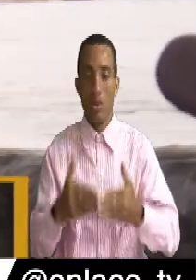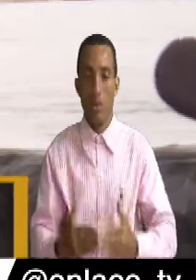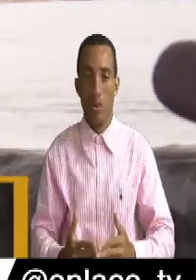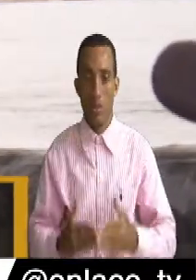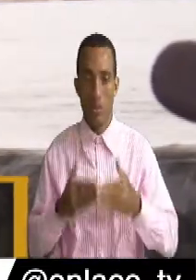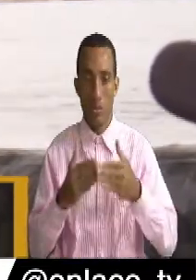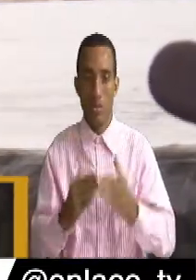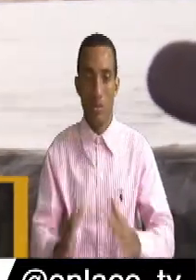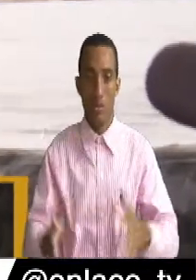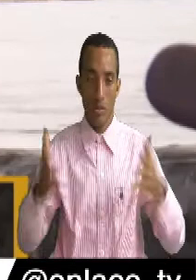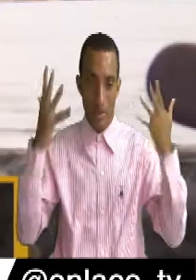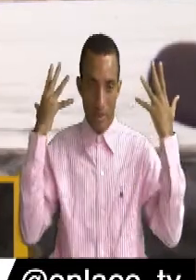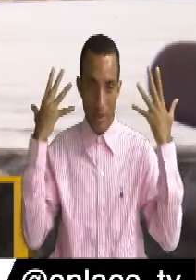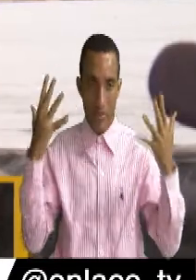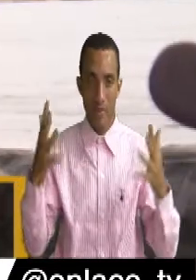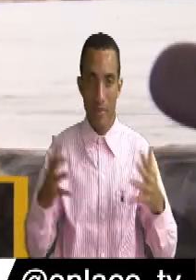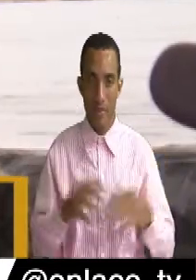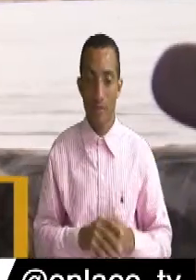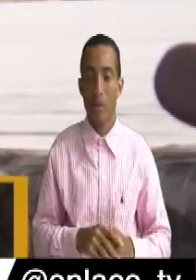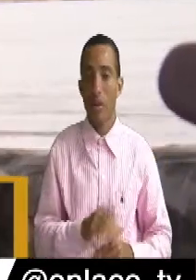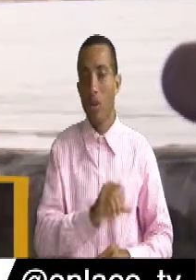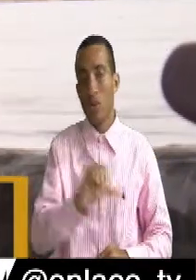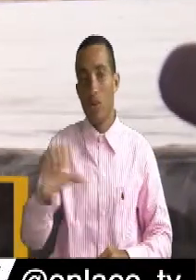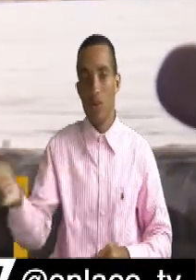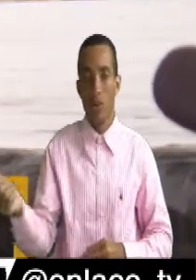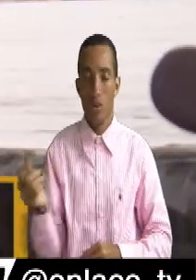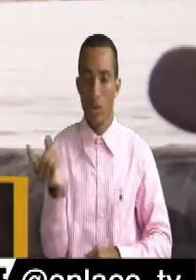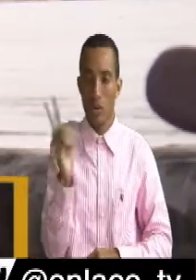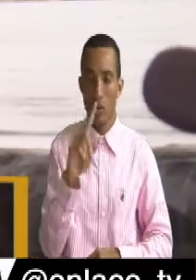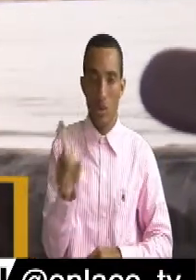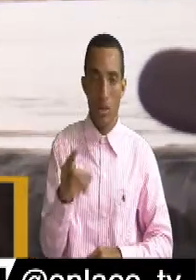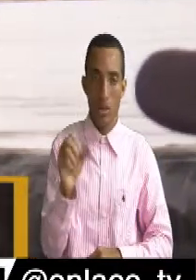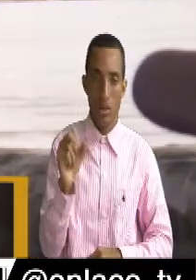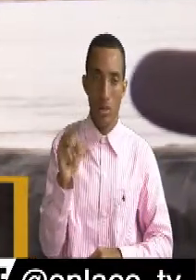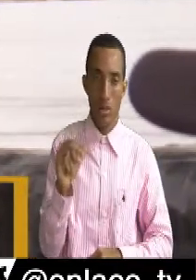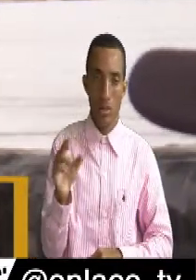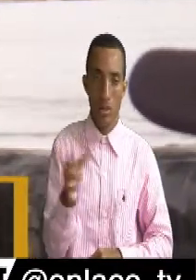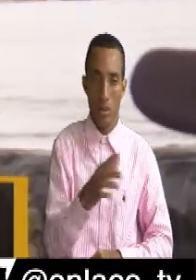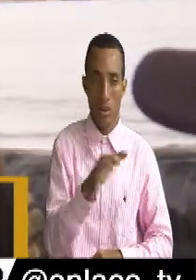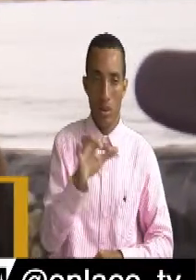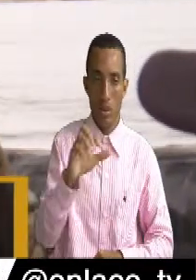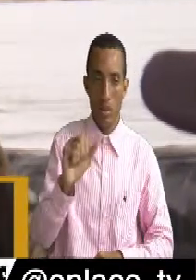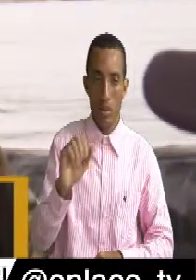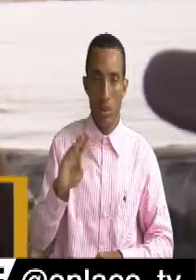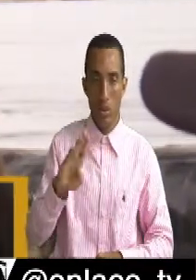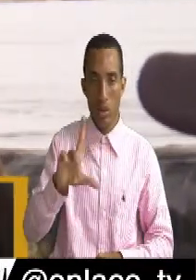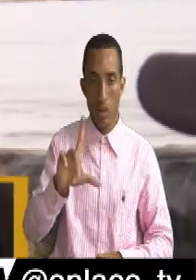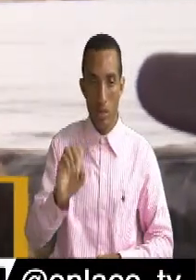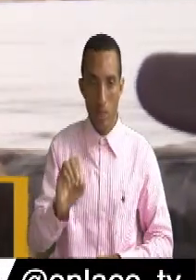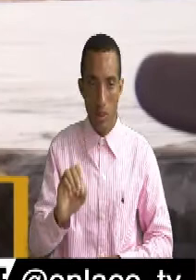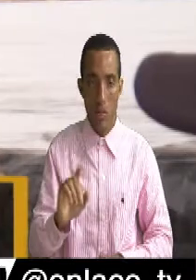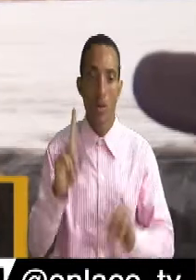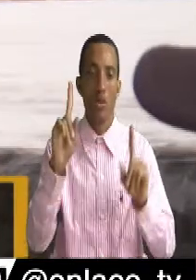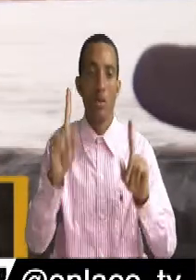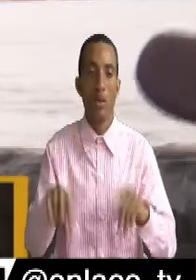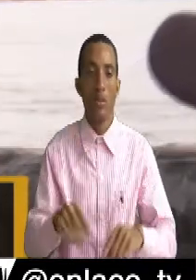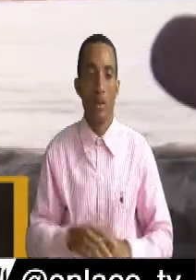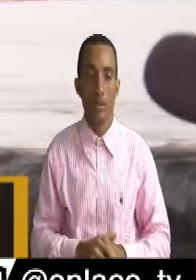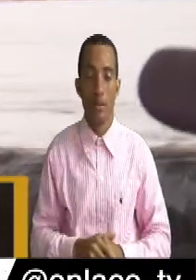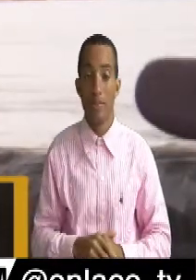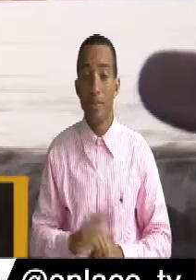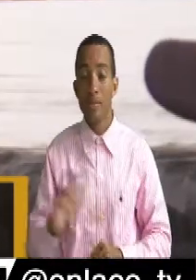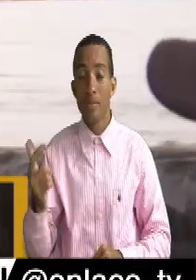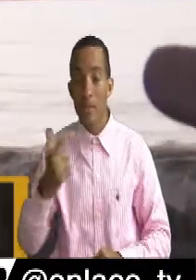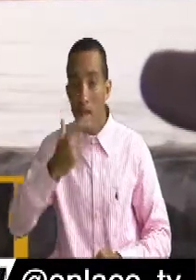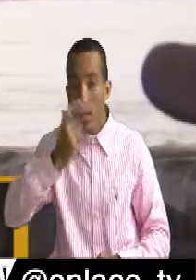Pablo, tenemos las comunidades del área aquí de Barranca Bermeja, tenemos San Rafael de